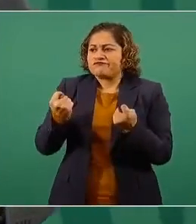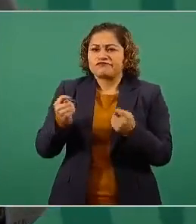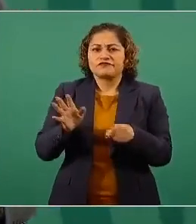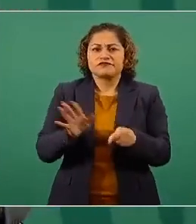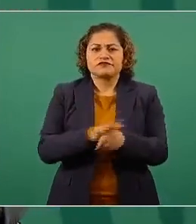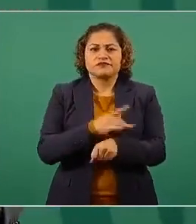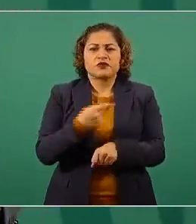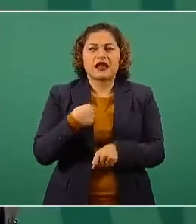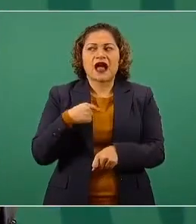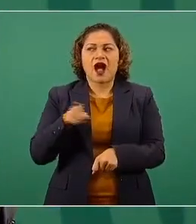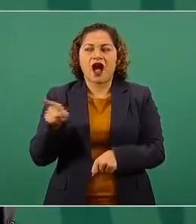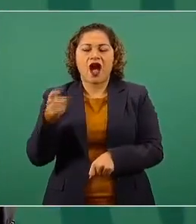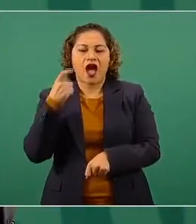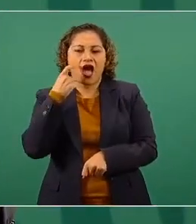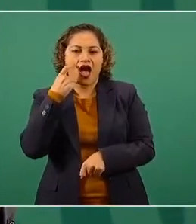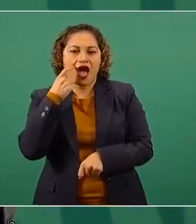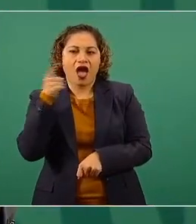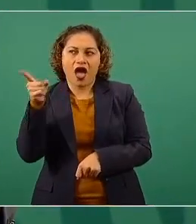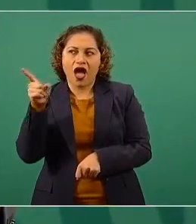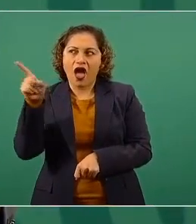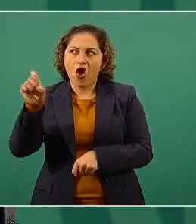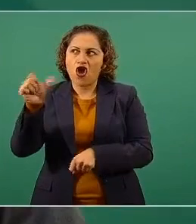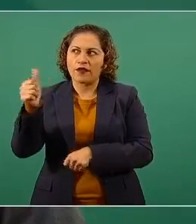contrataban gas del extranjero.